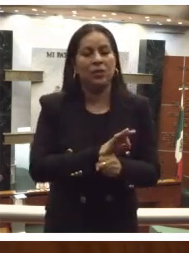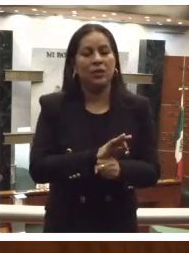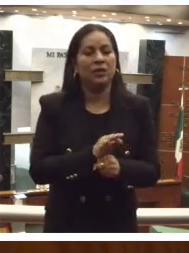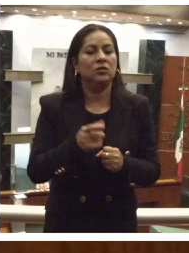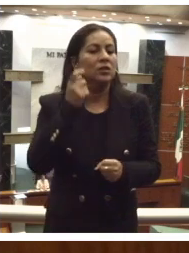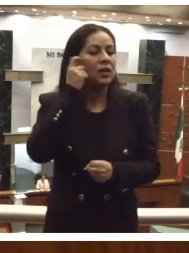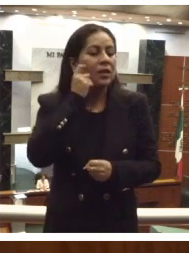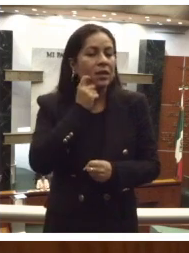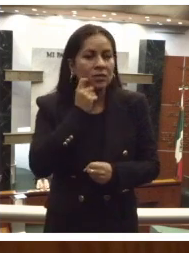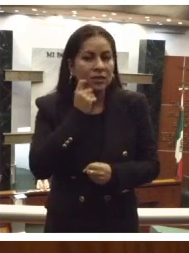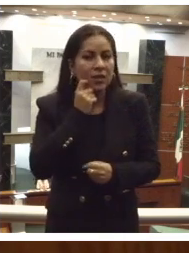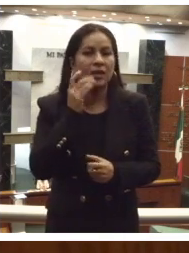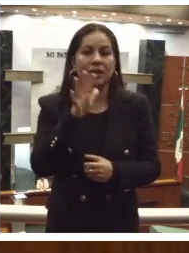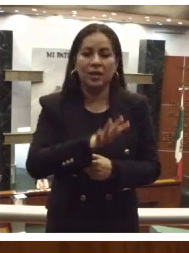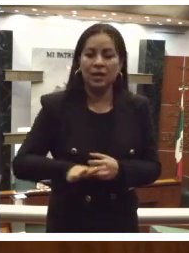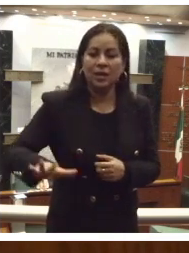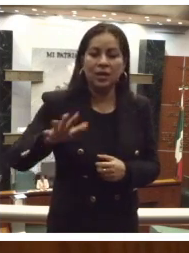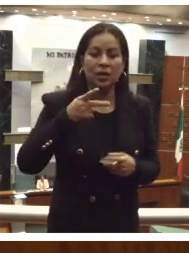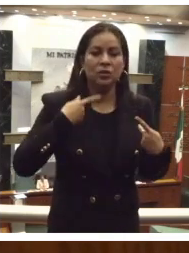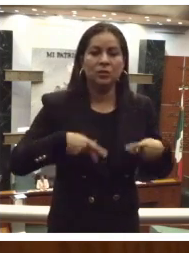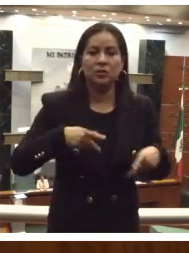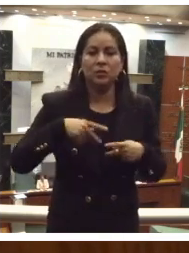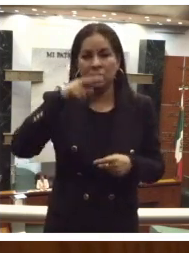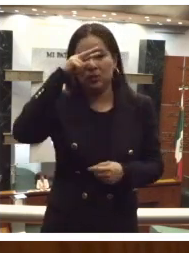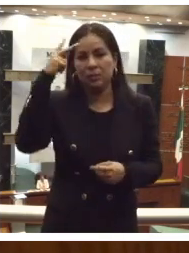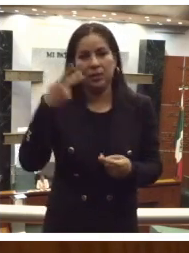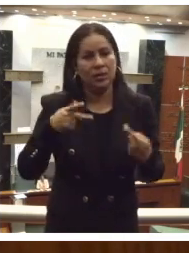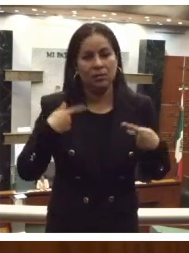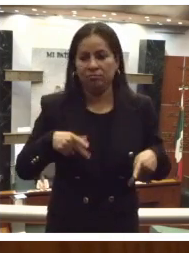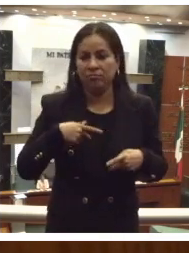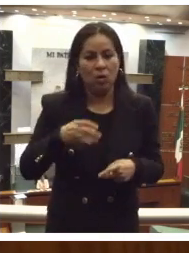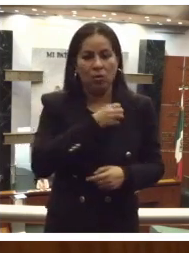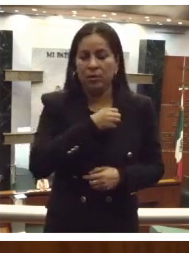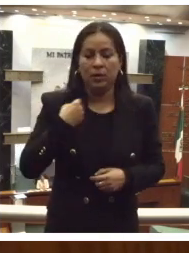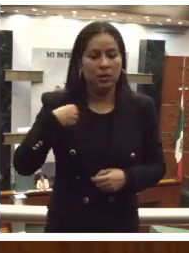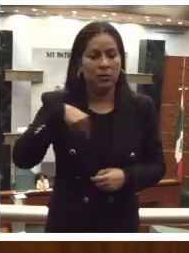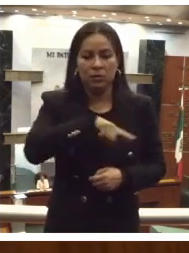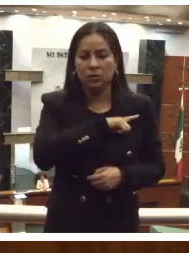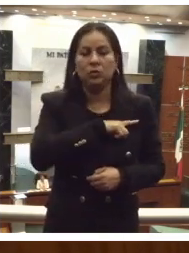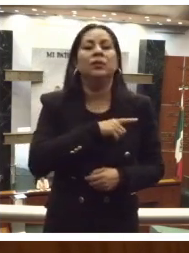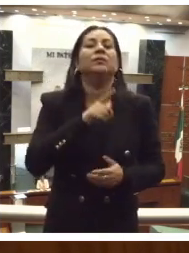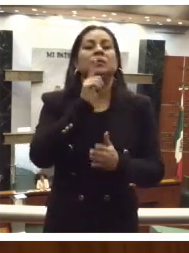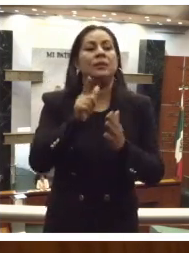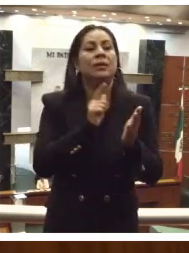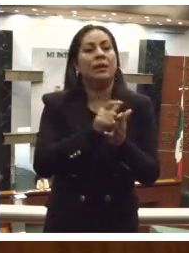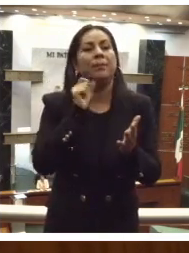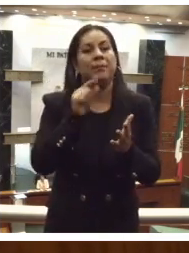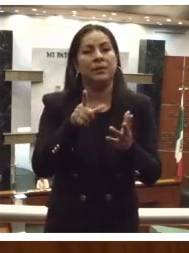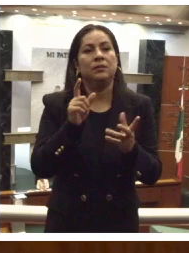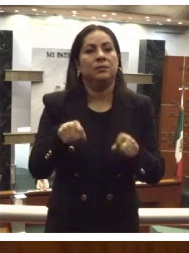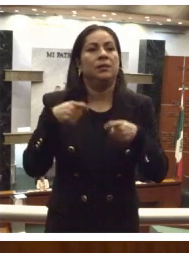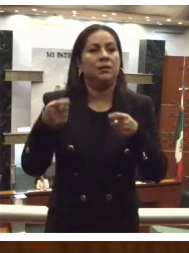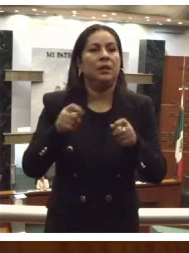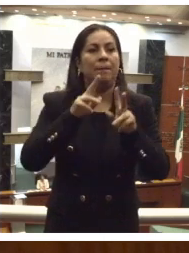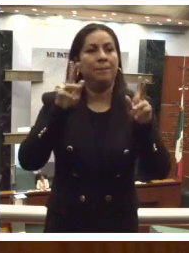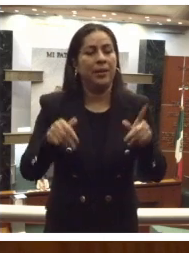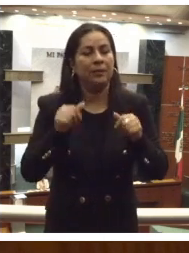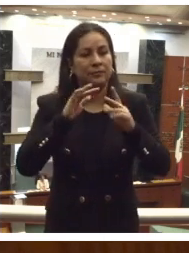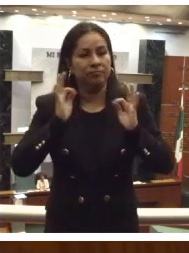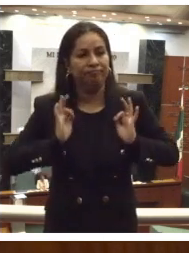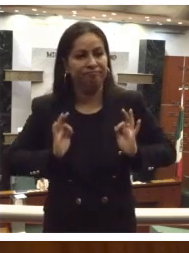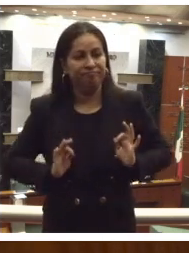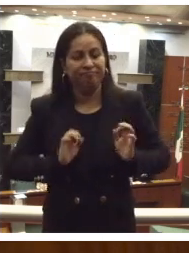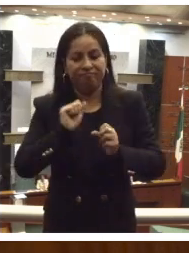los guerrerenses, de las y los mexicanos. Es nuestra obligación moral y legal dar paz y tranquilidad a